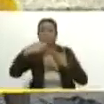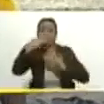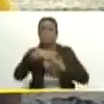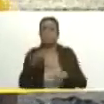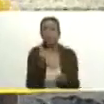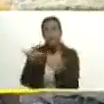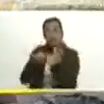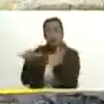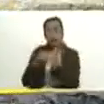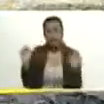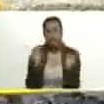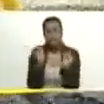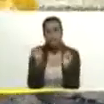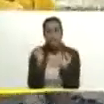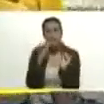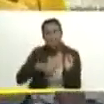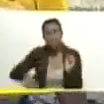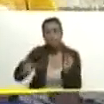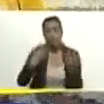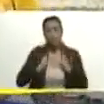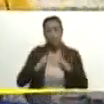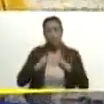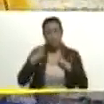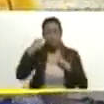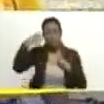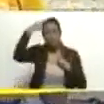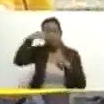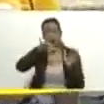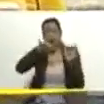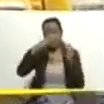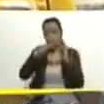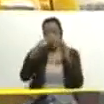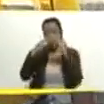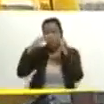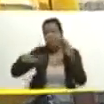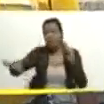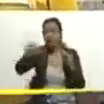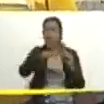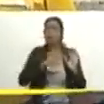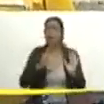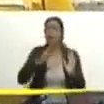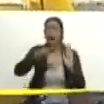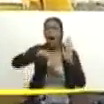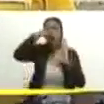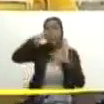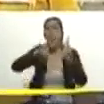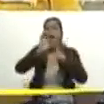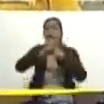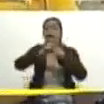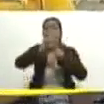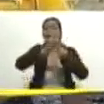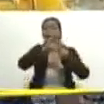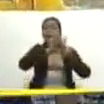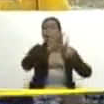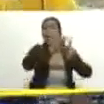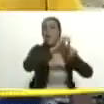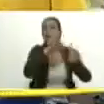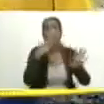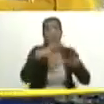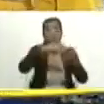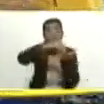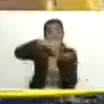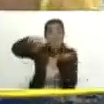Me gustaría sembrar aquí, yo tengo una buena altura donde yo vivo. ¿Qué altura mínima necesito para sembrar el café? Bueno, la planta del